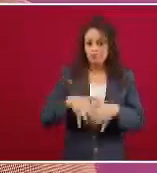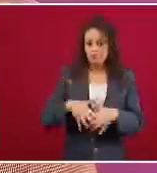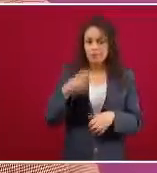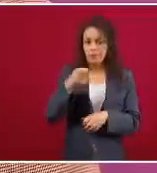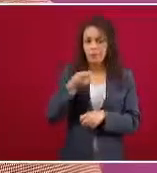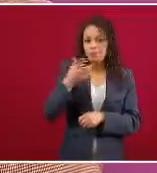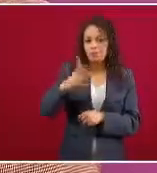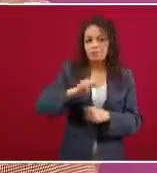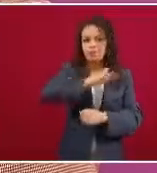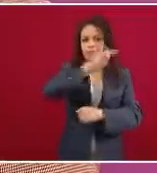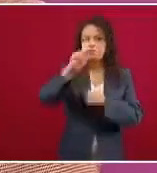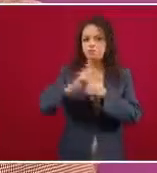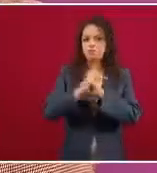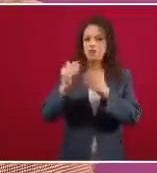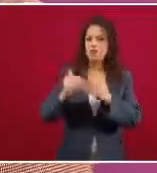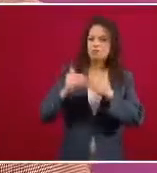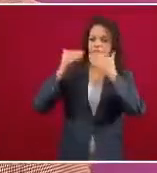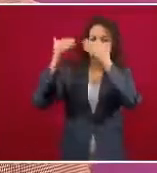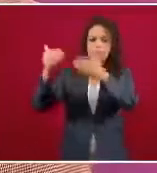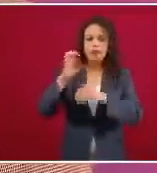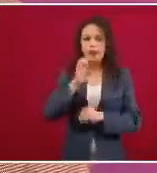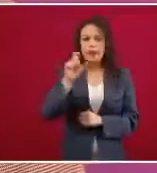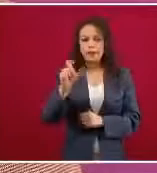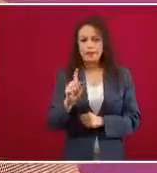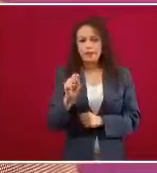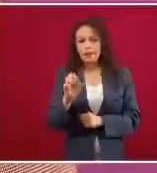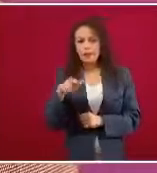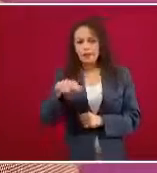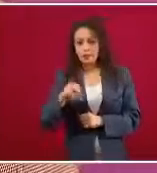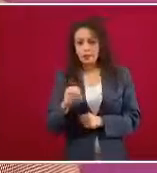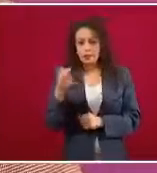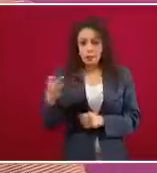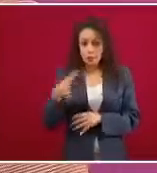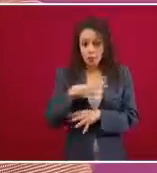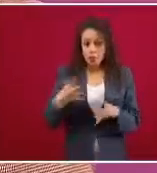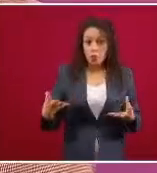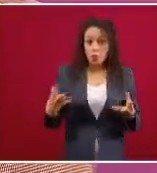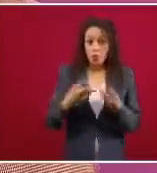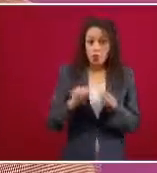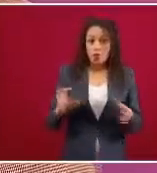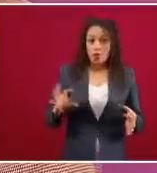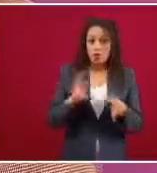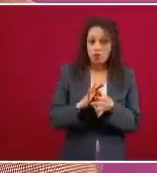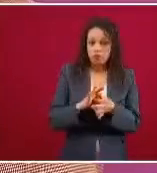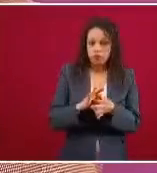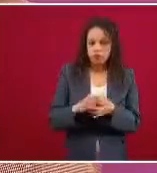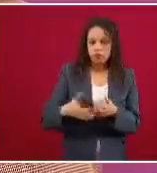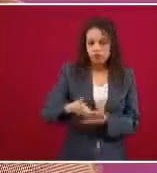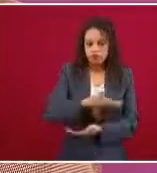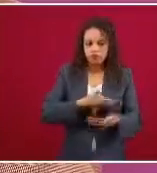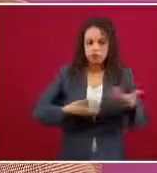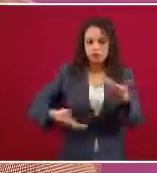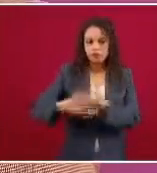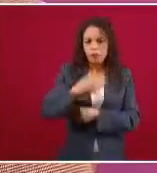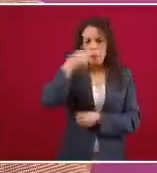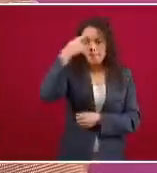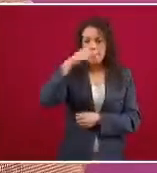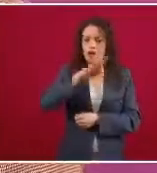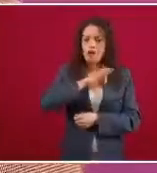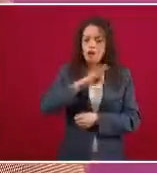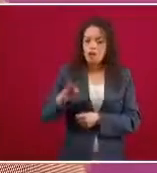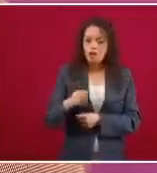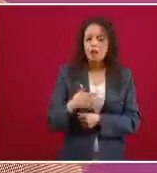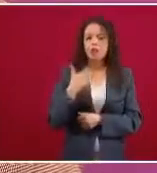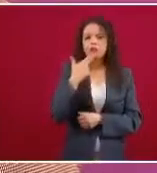externos, todos los países colaborando para estabilizar el mercado y